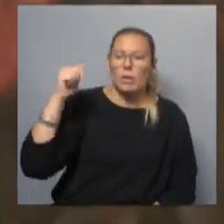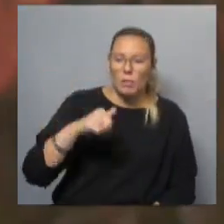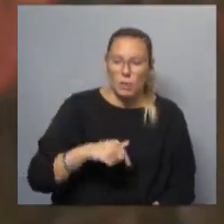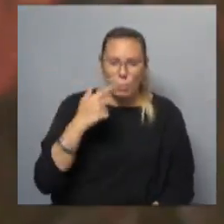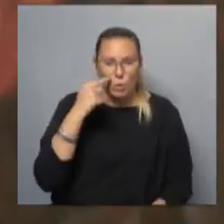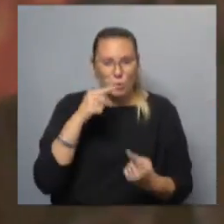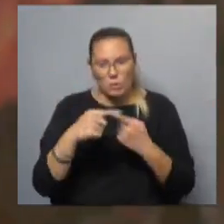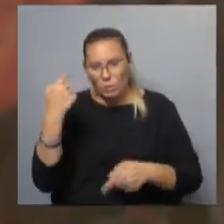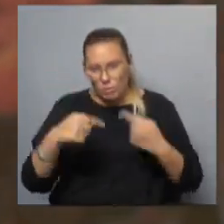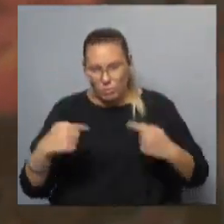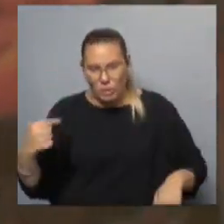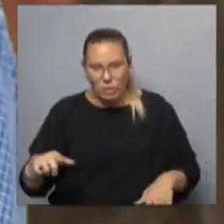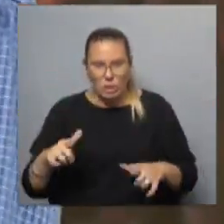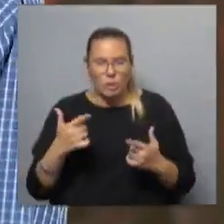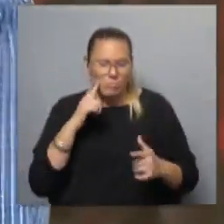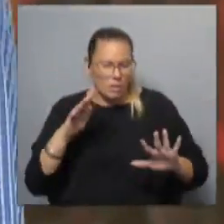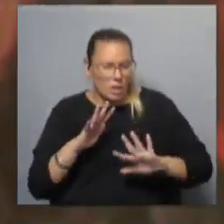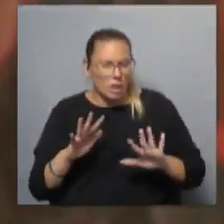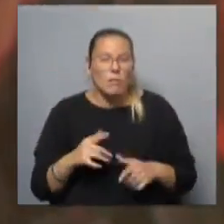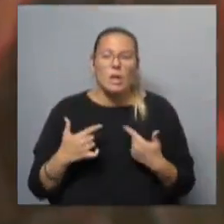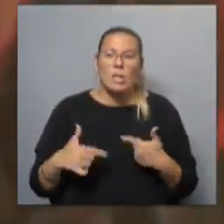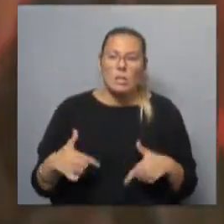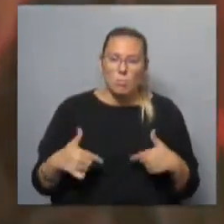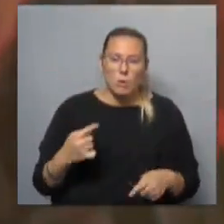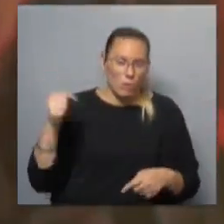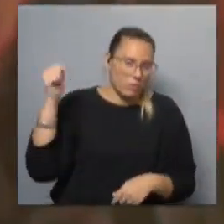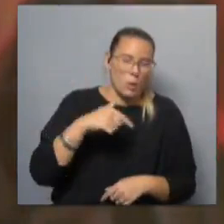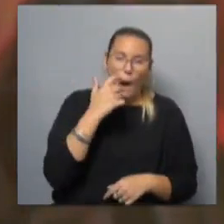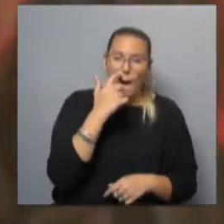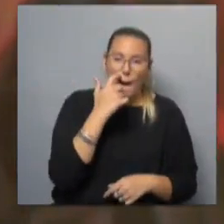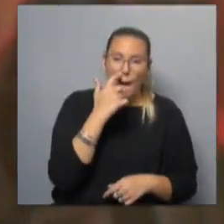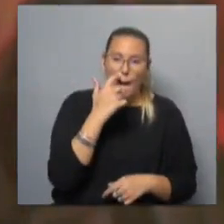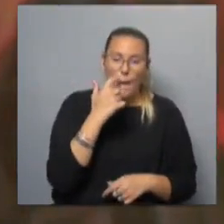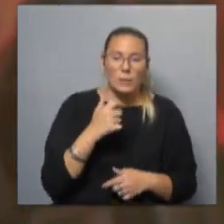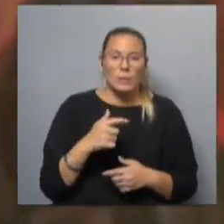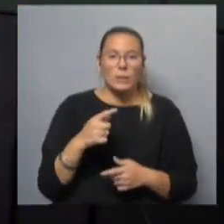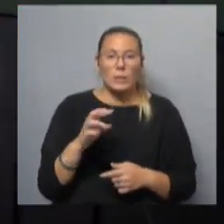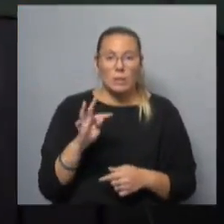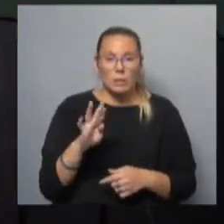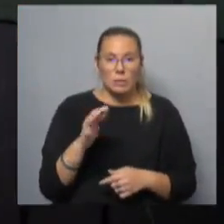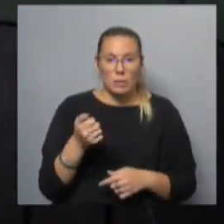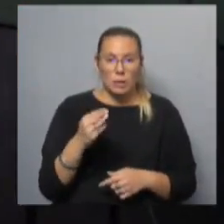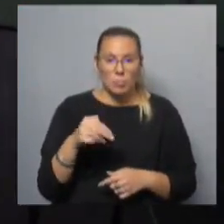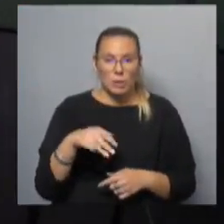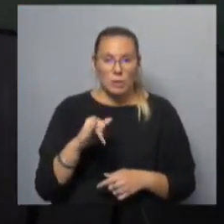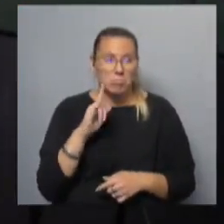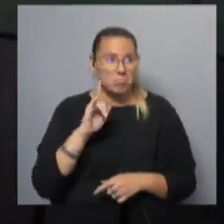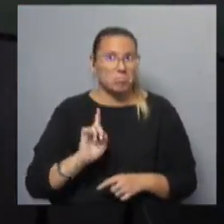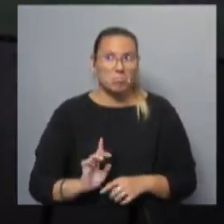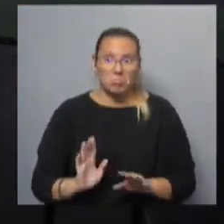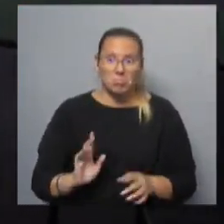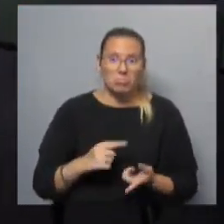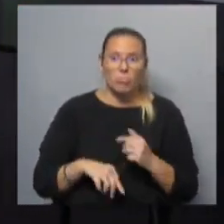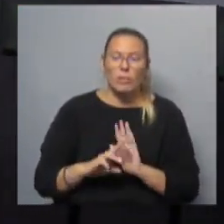muchas razones, no tenía mucho que ver con la diplomacia, pero lo mandaron acá. Sí. Trapani en realidad no tenía ni idea de nada, pero